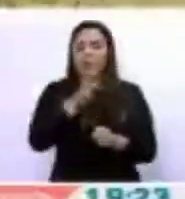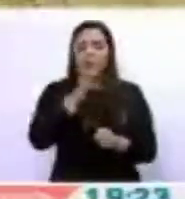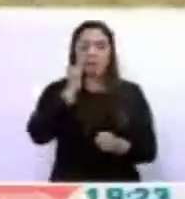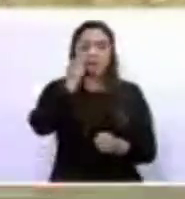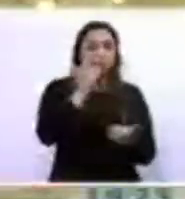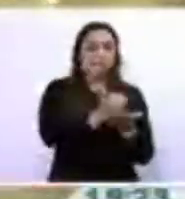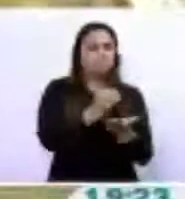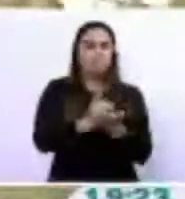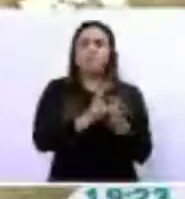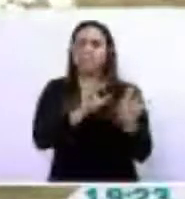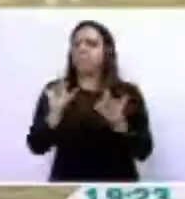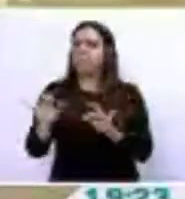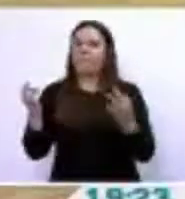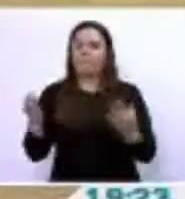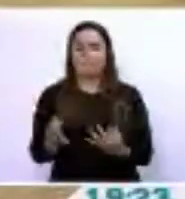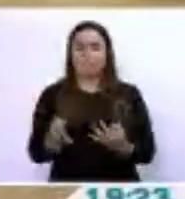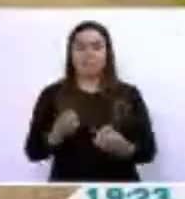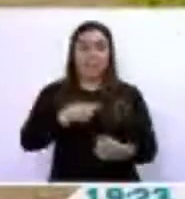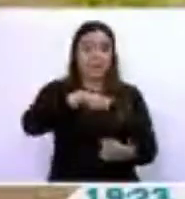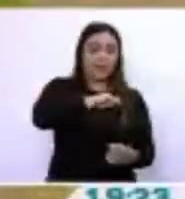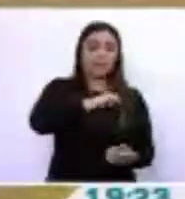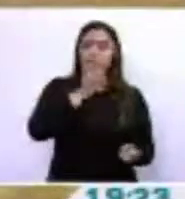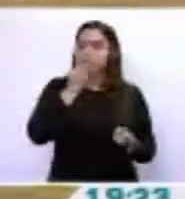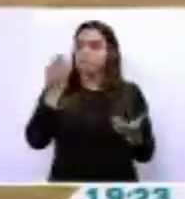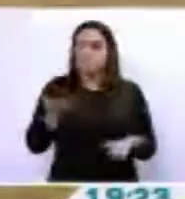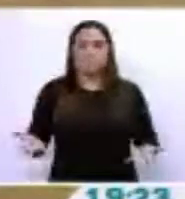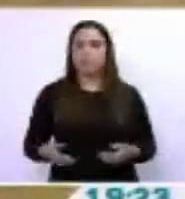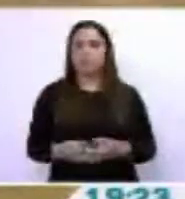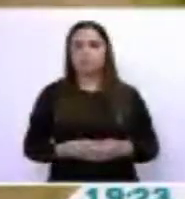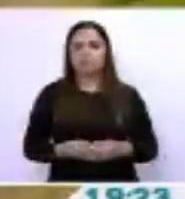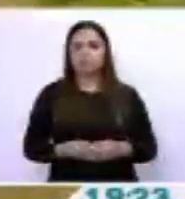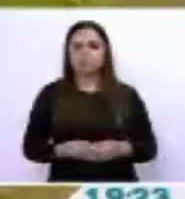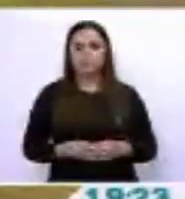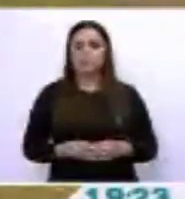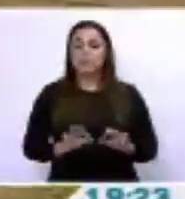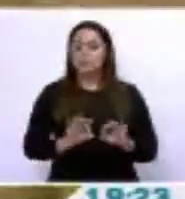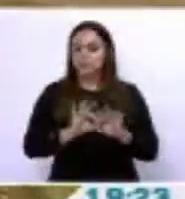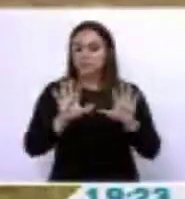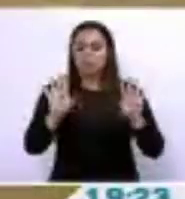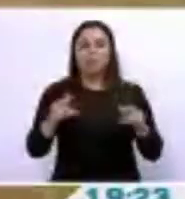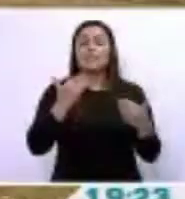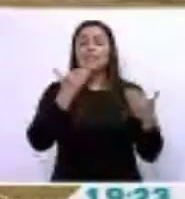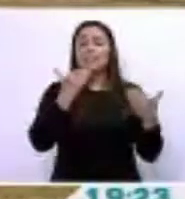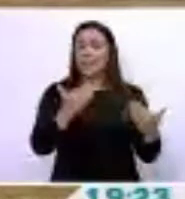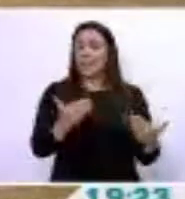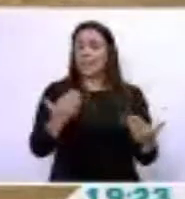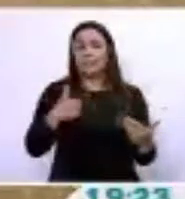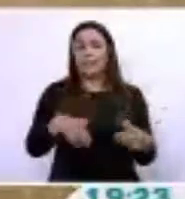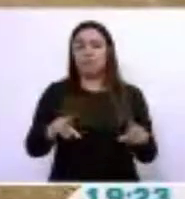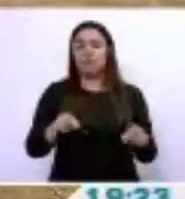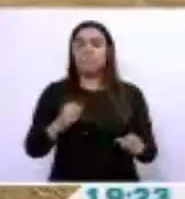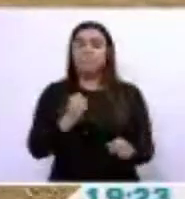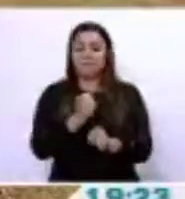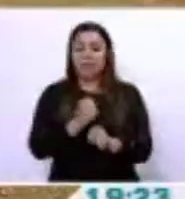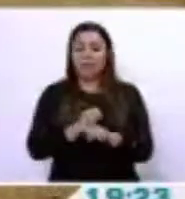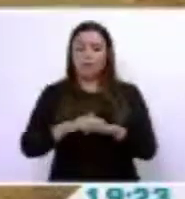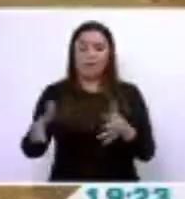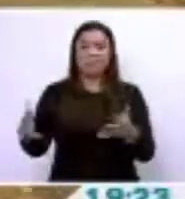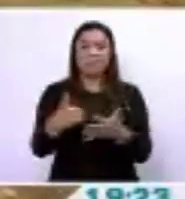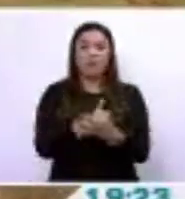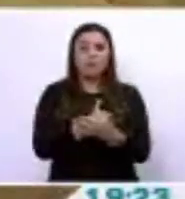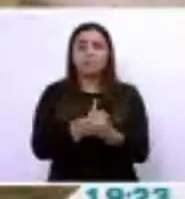fruta sí o sí. Si son españoles, bienvenidos sean. Dicho queda, Fernando, muchísimas gracias. Dicho queda, aquí hay trabajo para todos, hay que